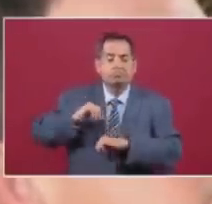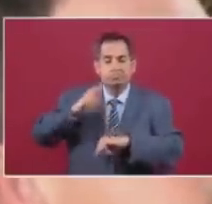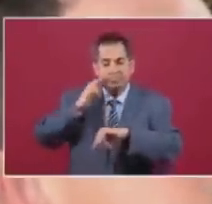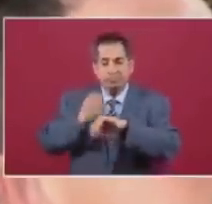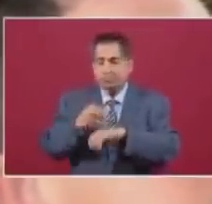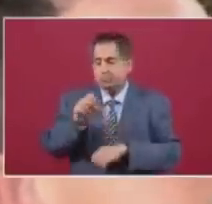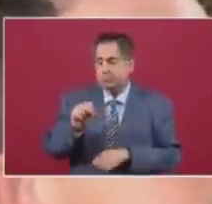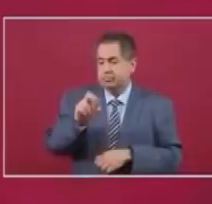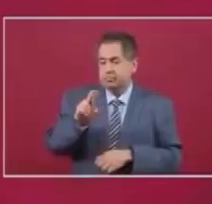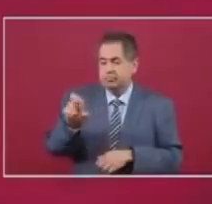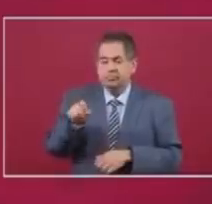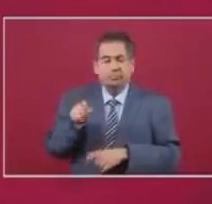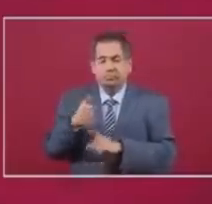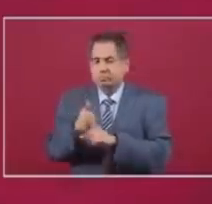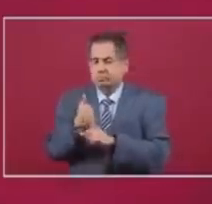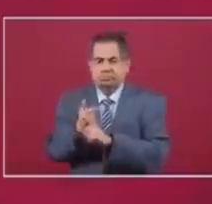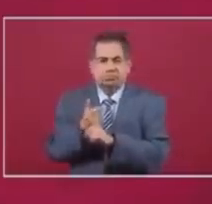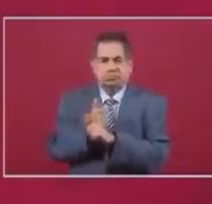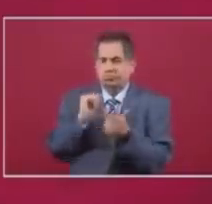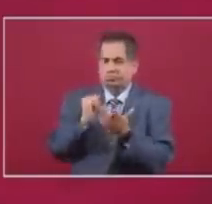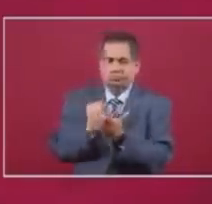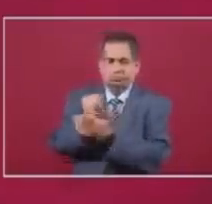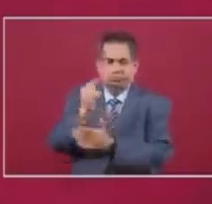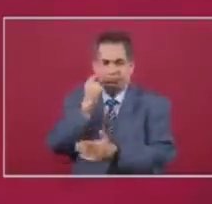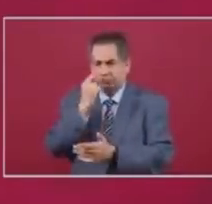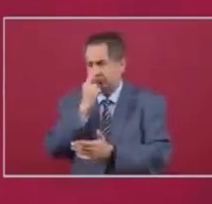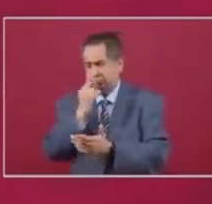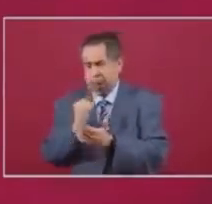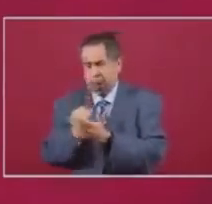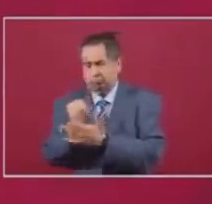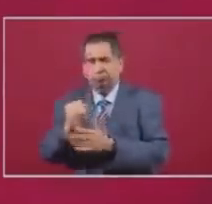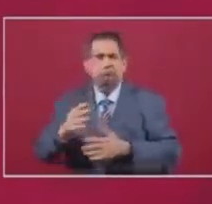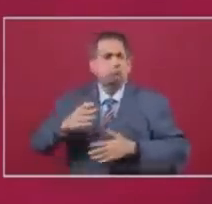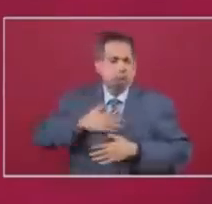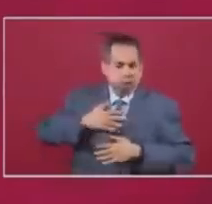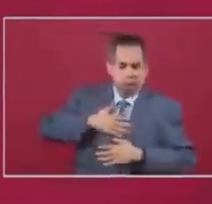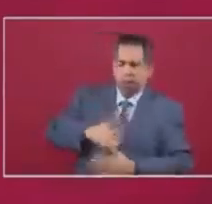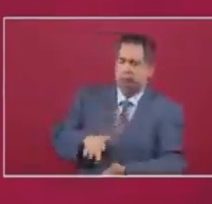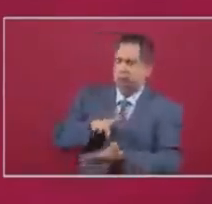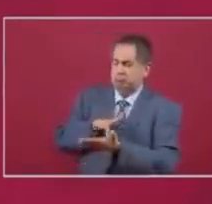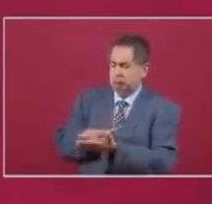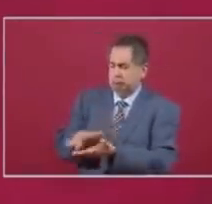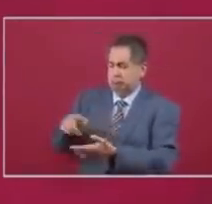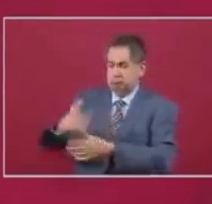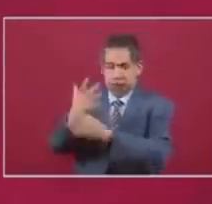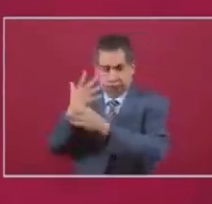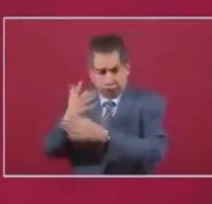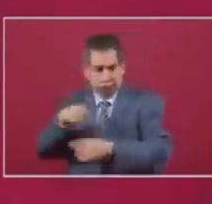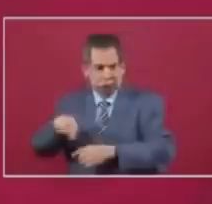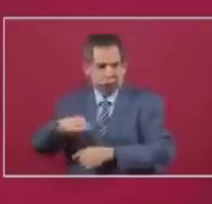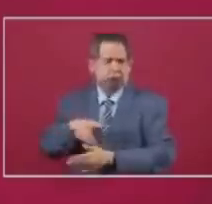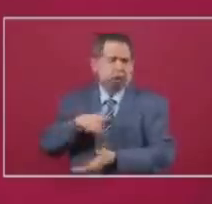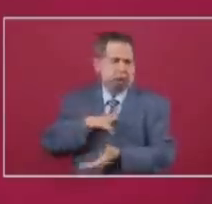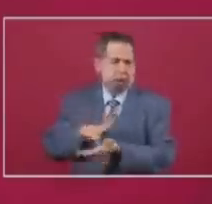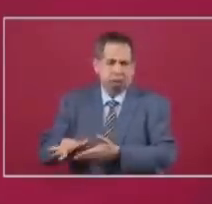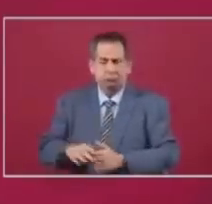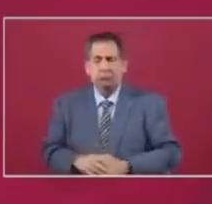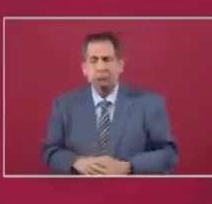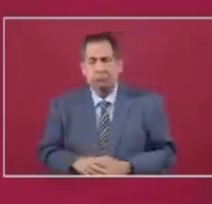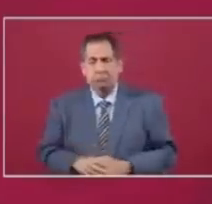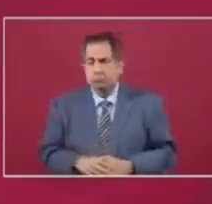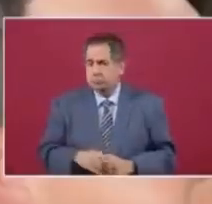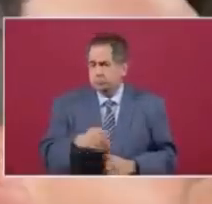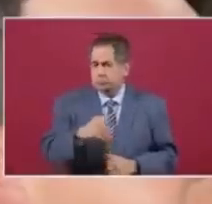de México tiene autonomía y respaldo lo que ellos sostuvieron. ¿Usted también exige que